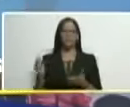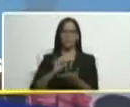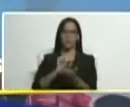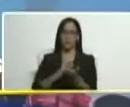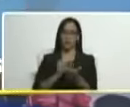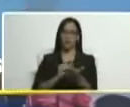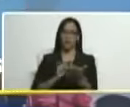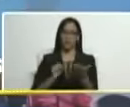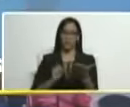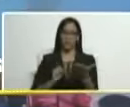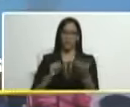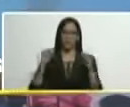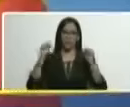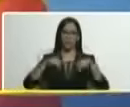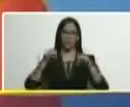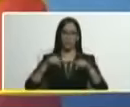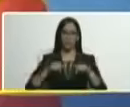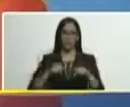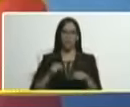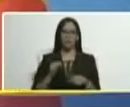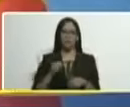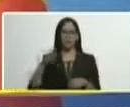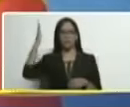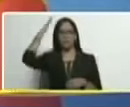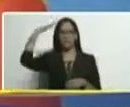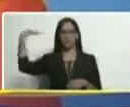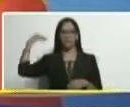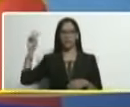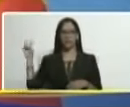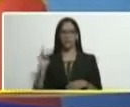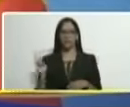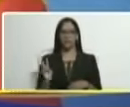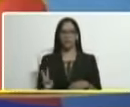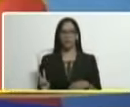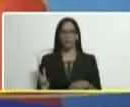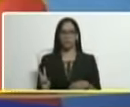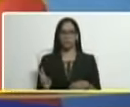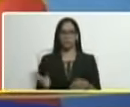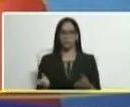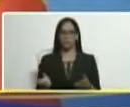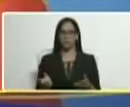5 temas estratégicos de cooperación.